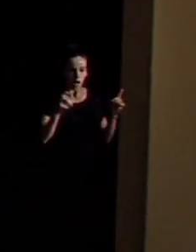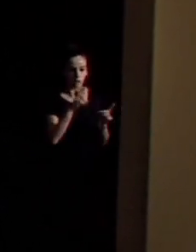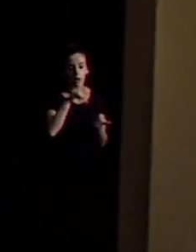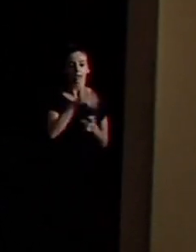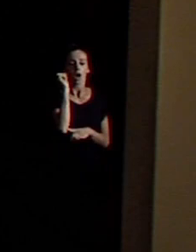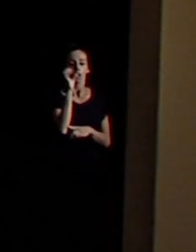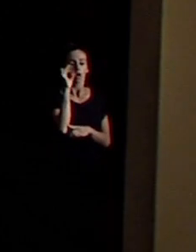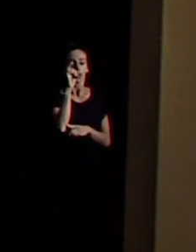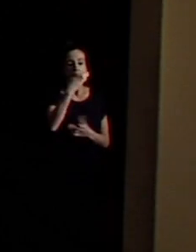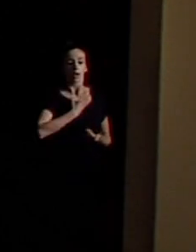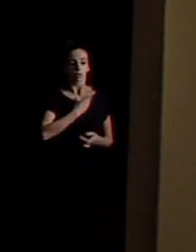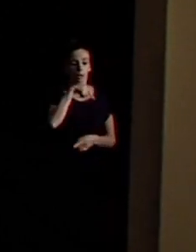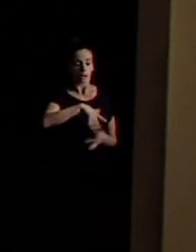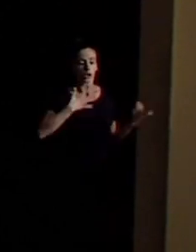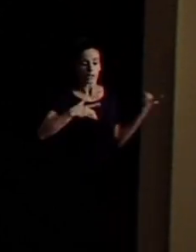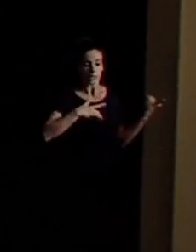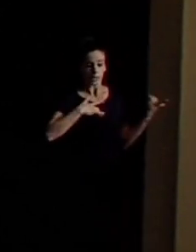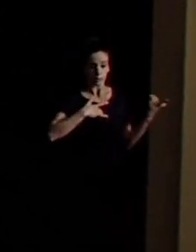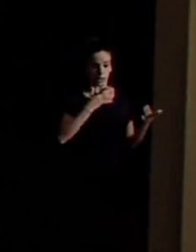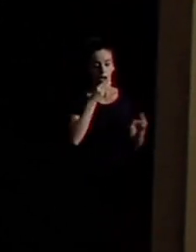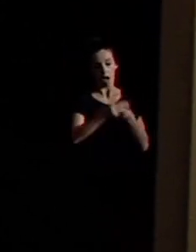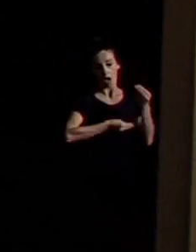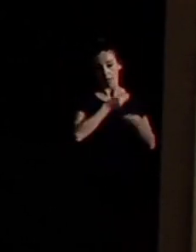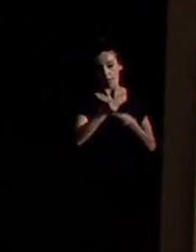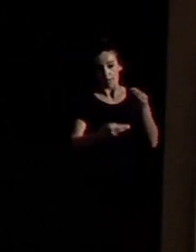que el Ayuntamiento de Sevilla hace